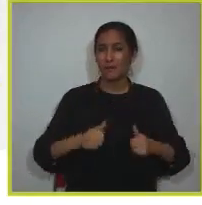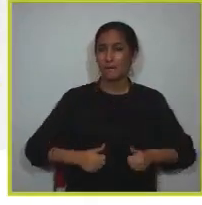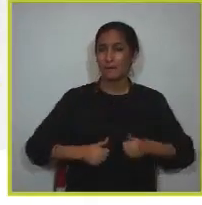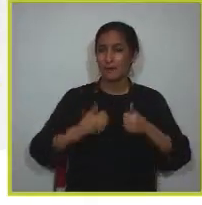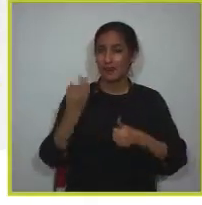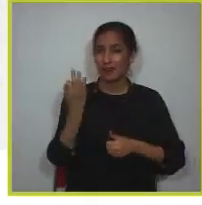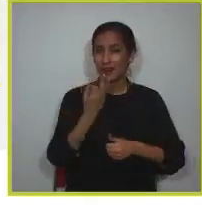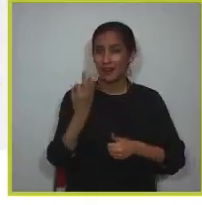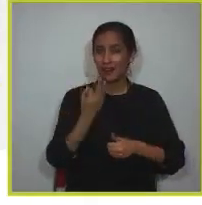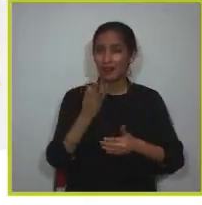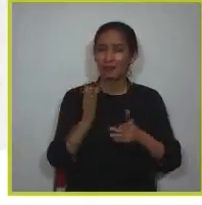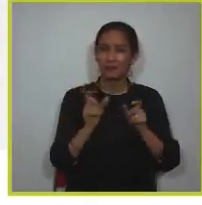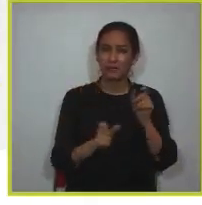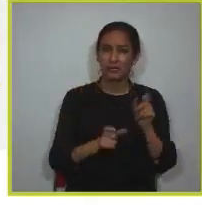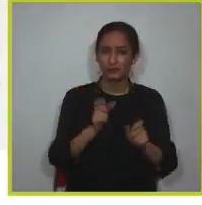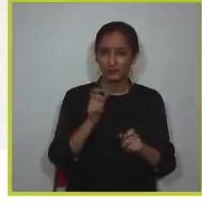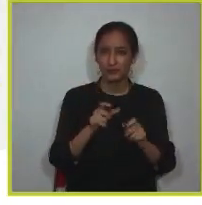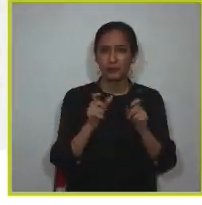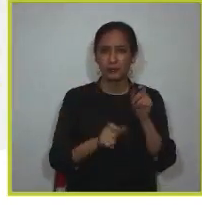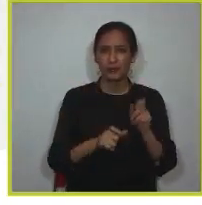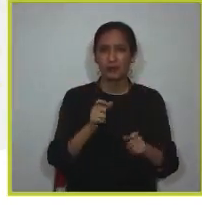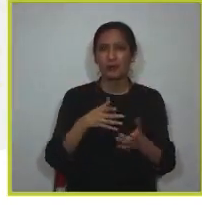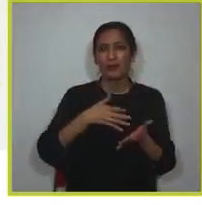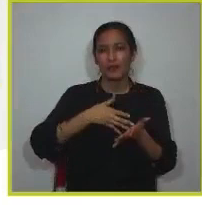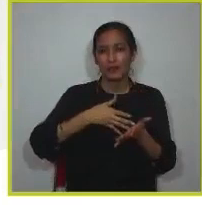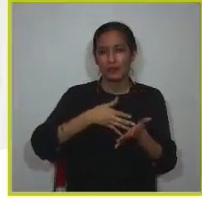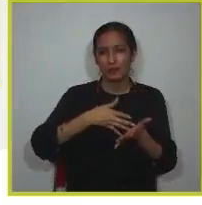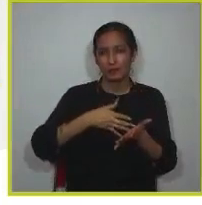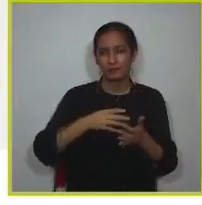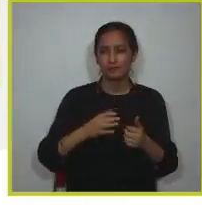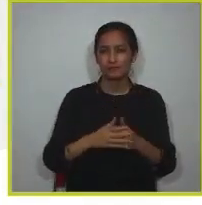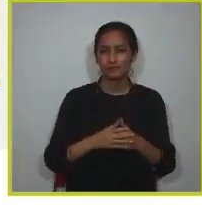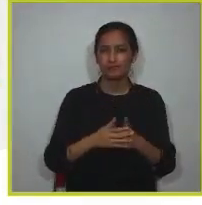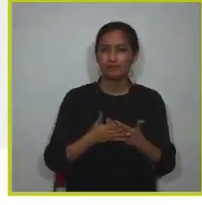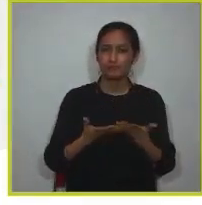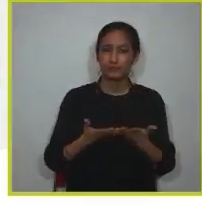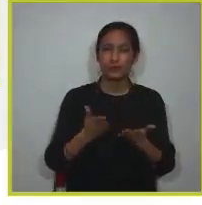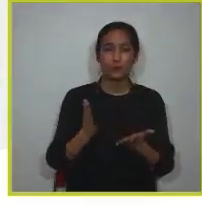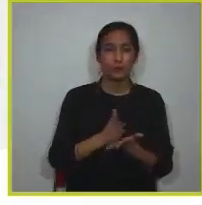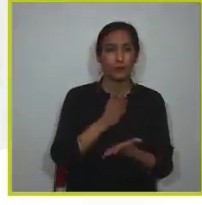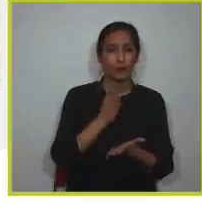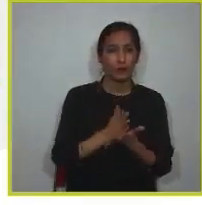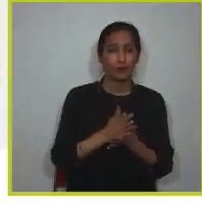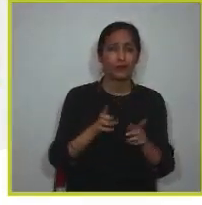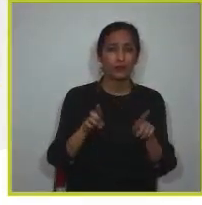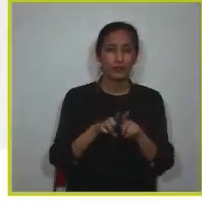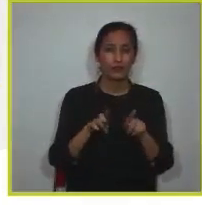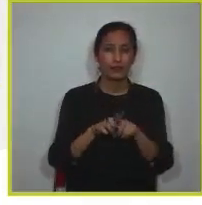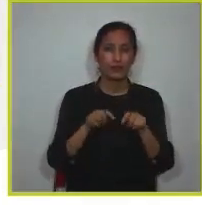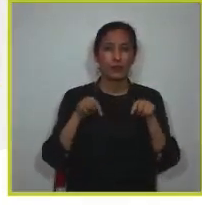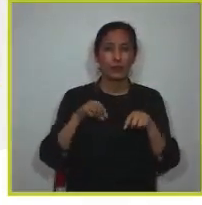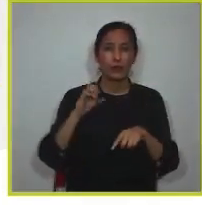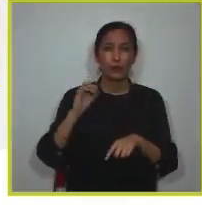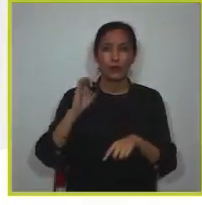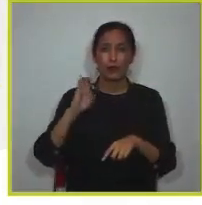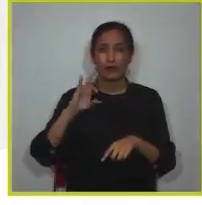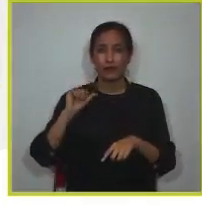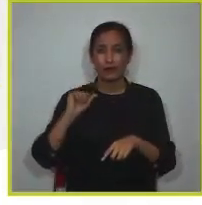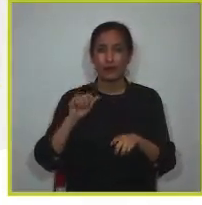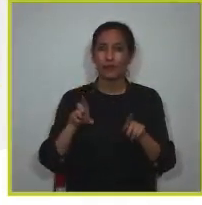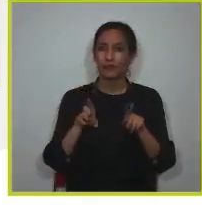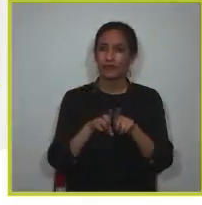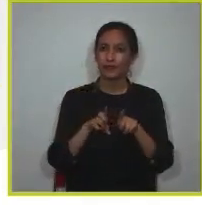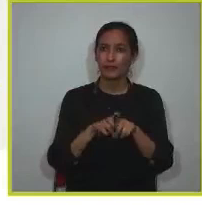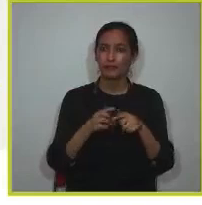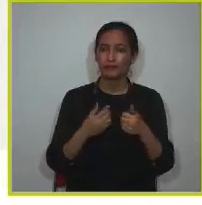de la población especialmente de la población más vulnerable es un problema que atacamos desde oefa pero